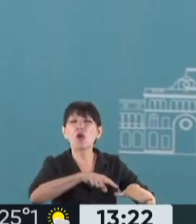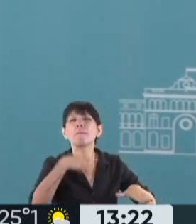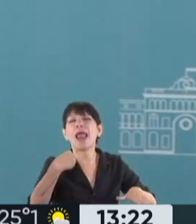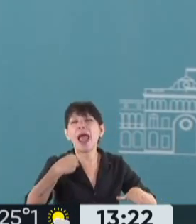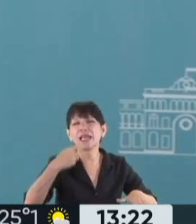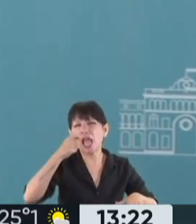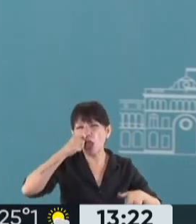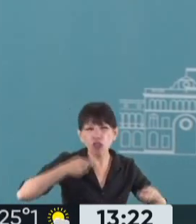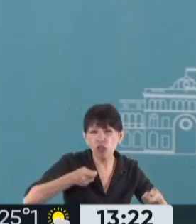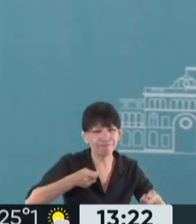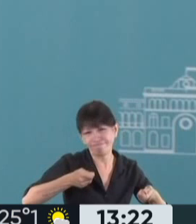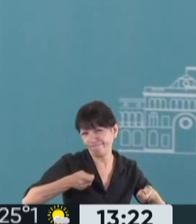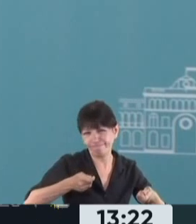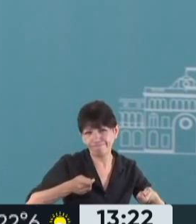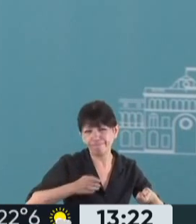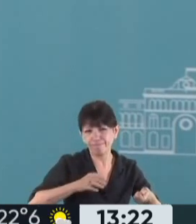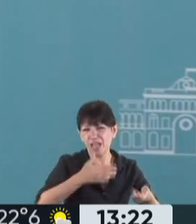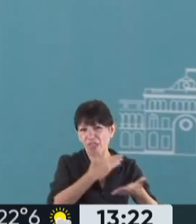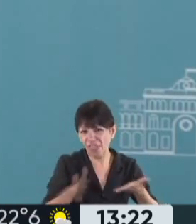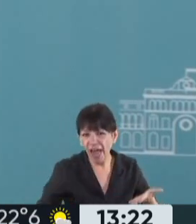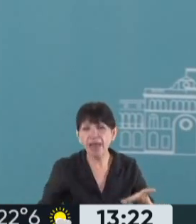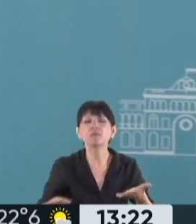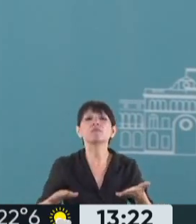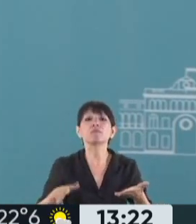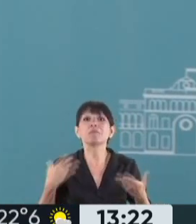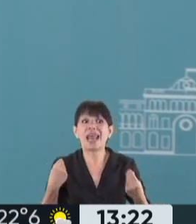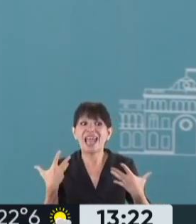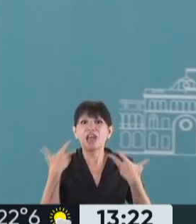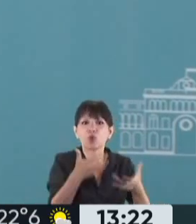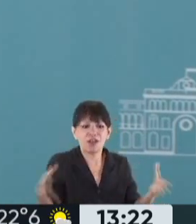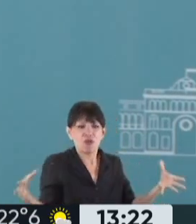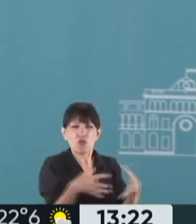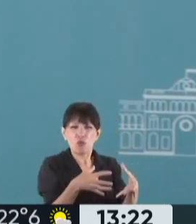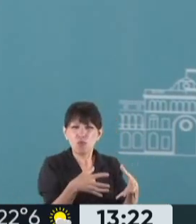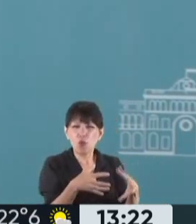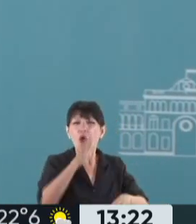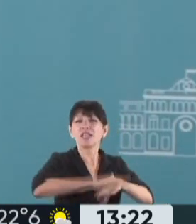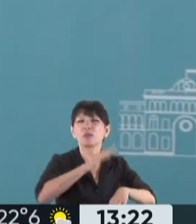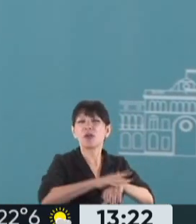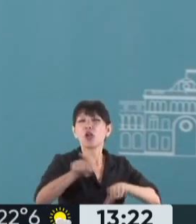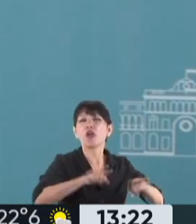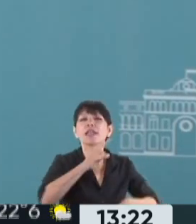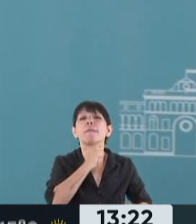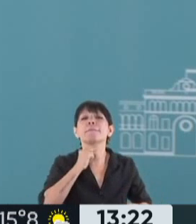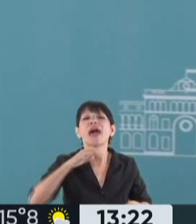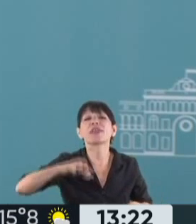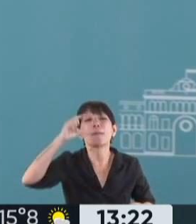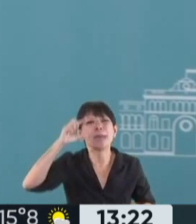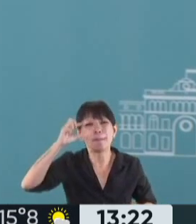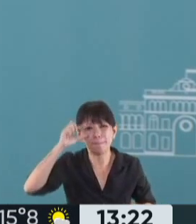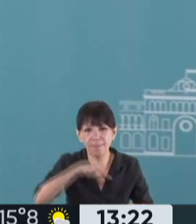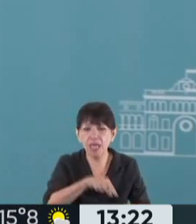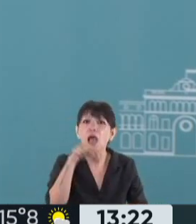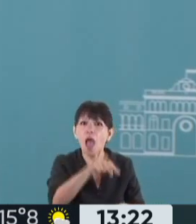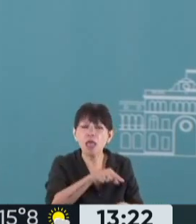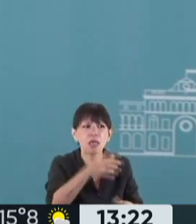Para poder participar activamente de todo el trabajo que hace el Padre Pepe y que hace el hogar para sacar de la droga, y ahí también escuchamos una